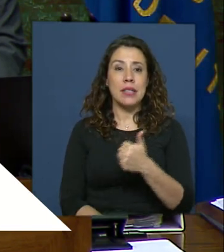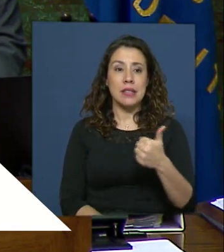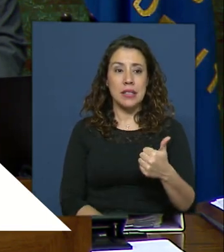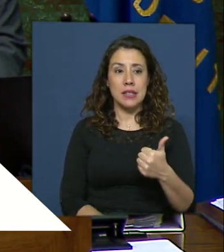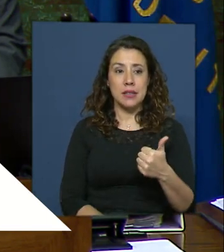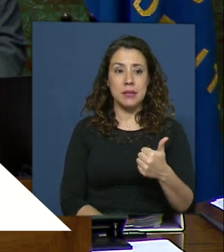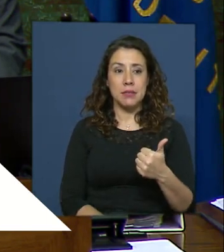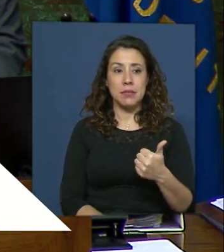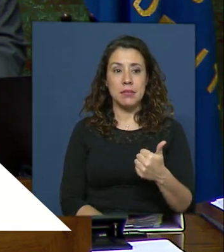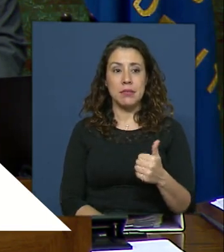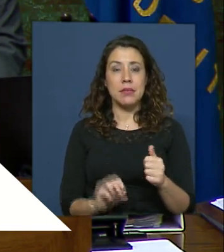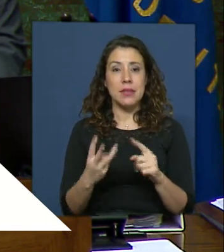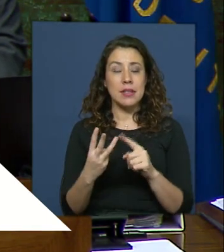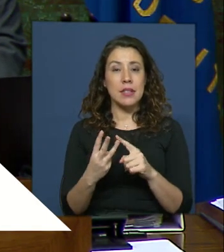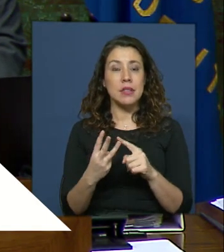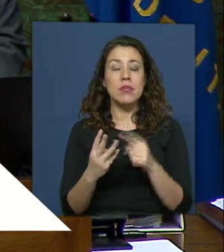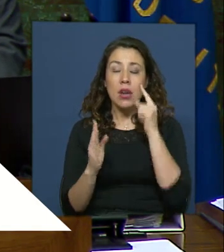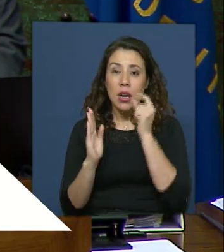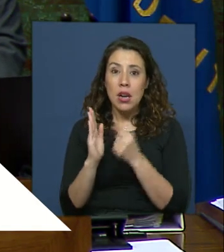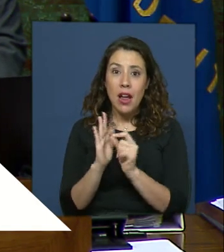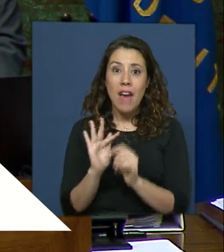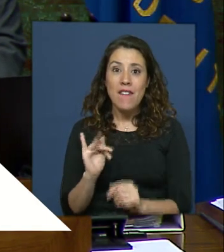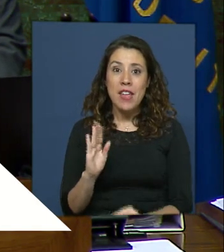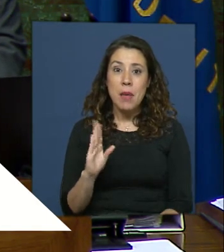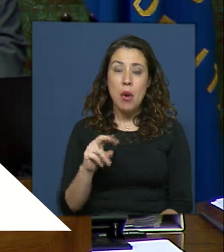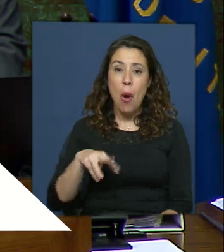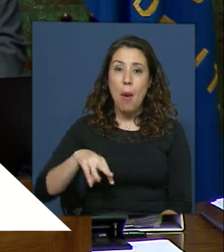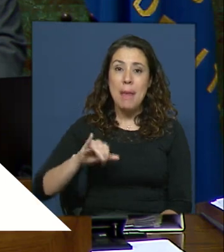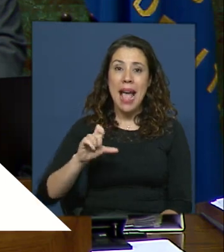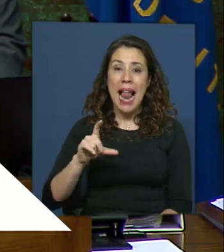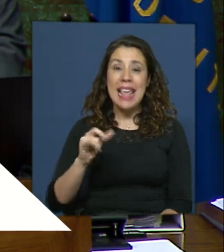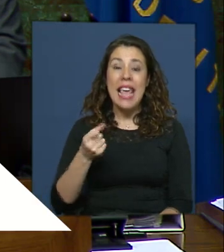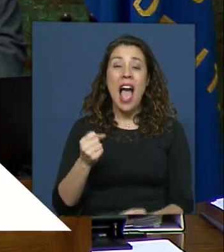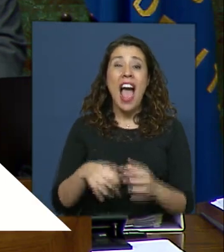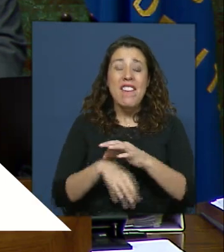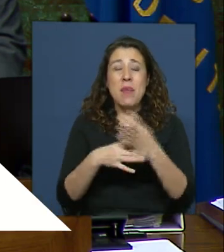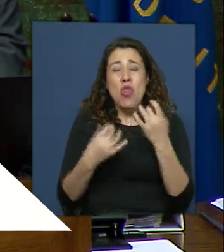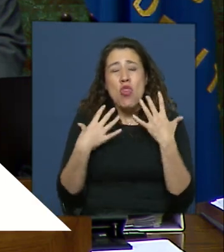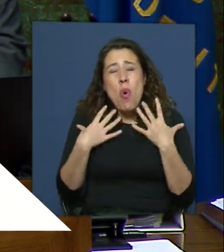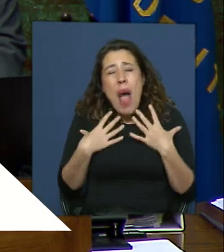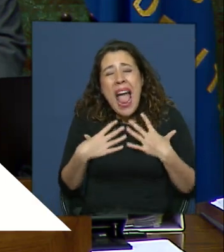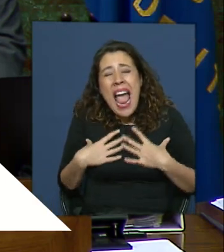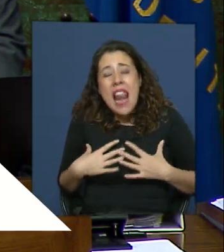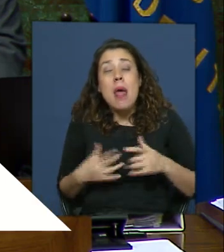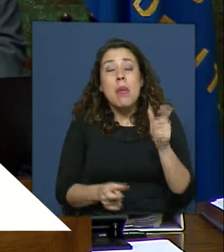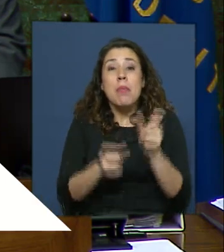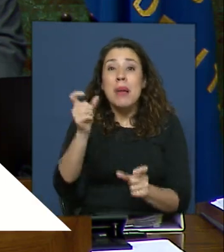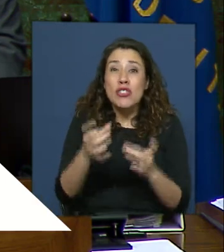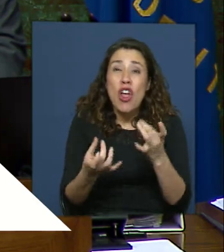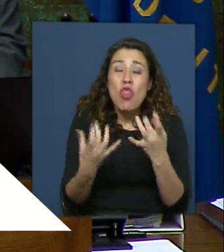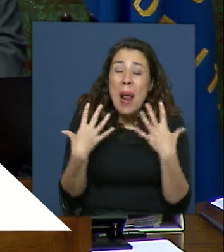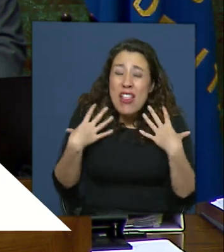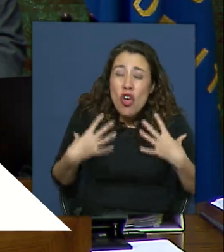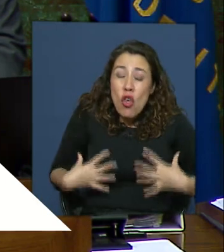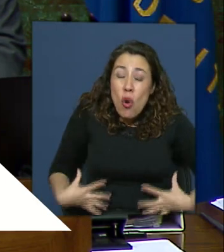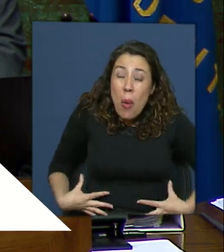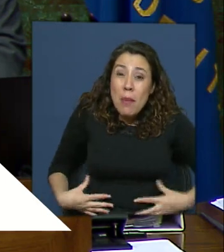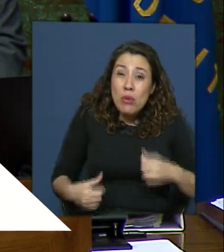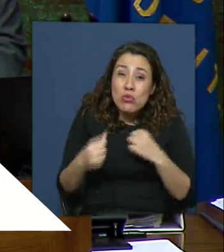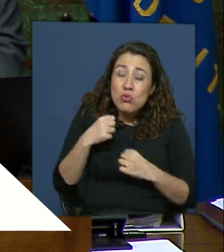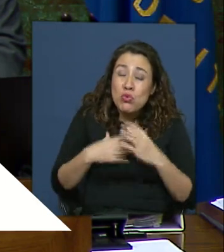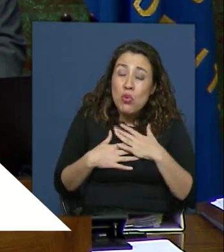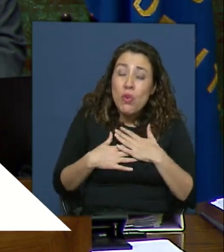19.966. Tercero, que se reconozca la fibromialgia como enfermedad invalidante, permitiendo a las personas que padecen o que la